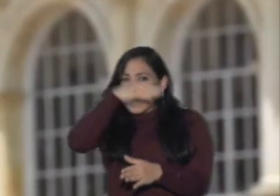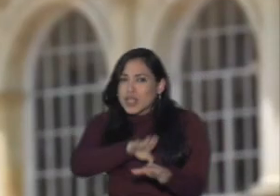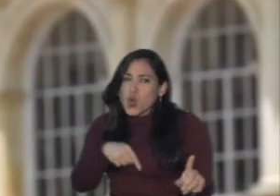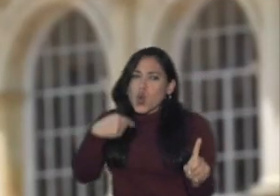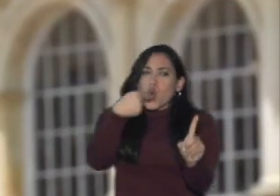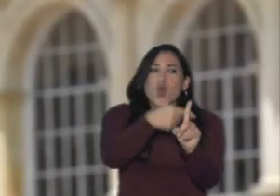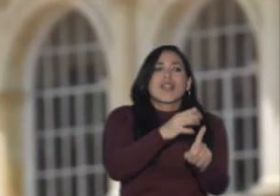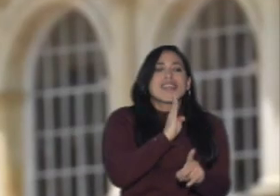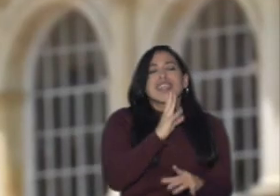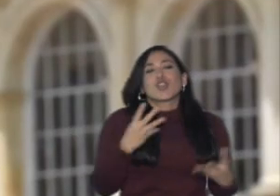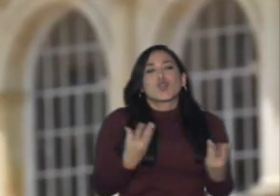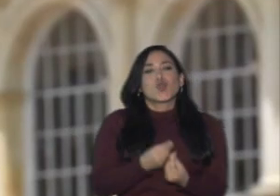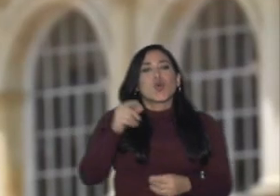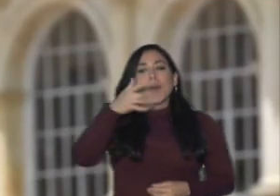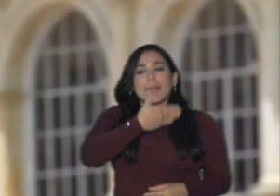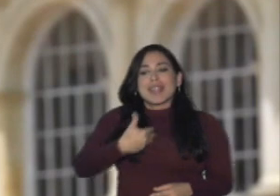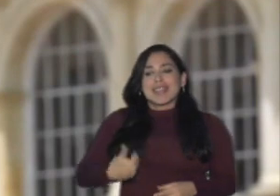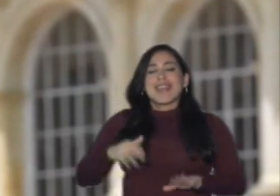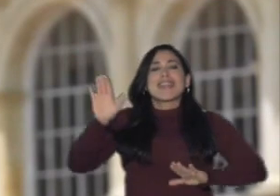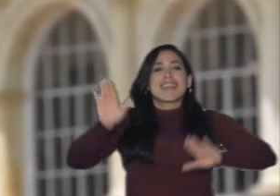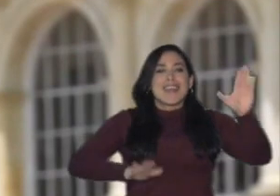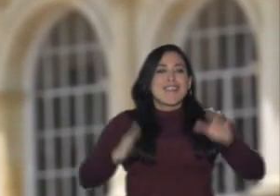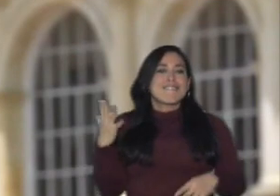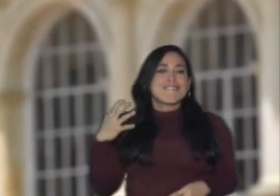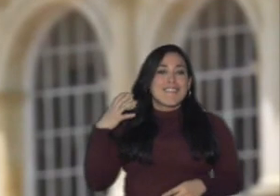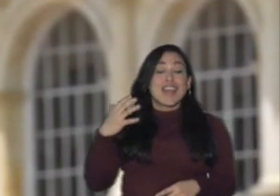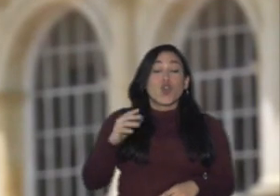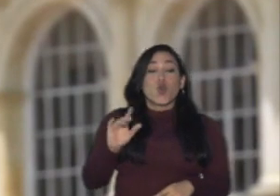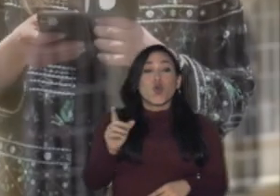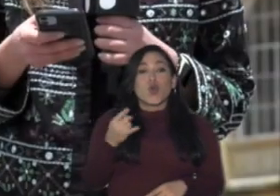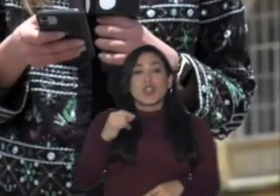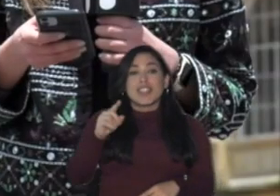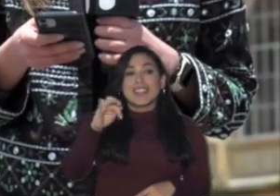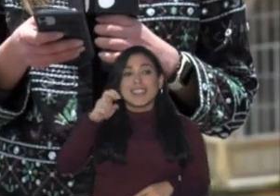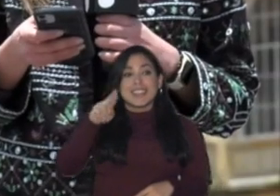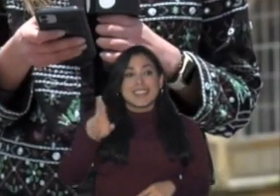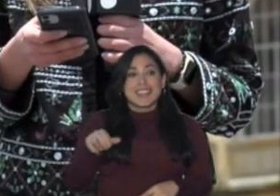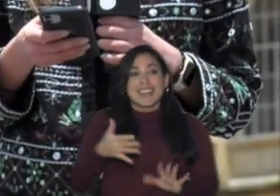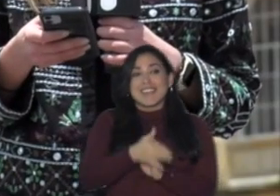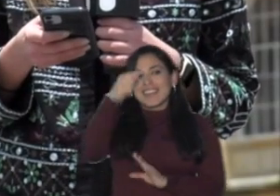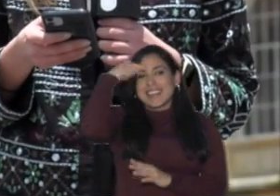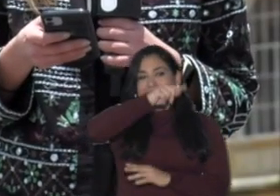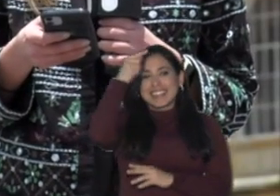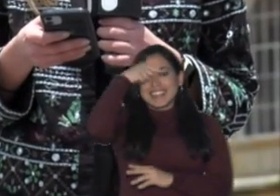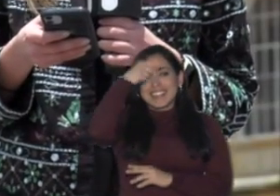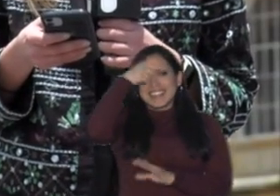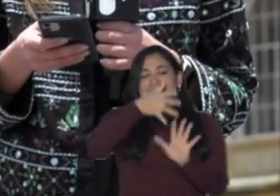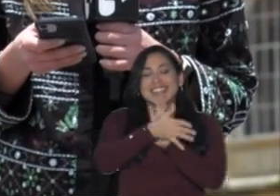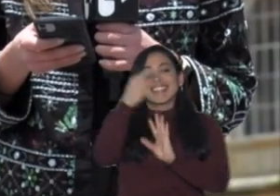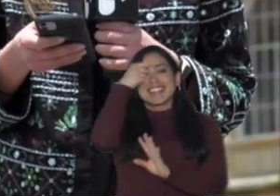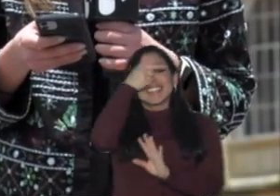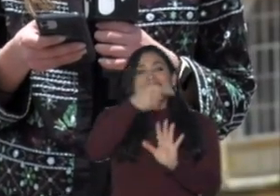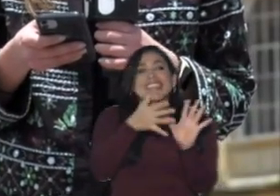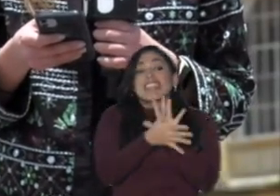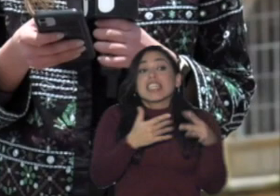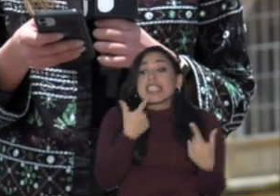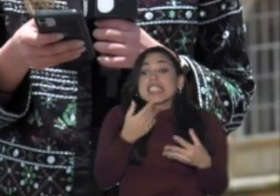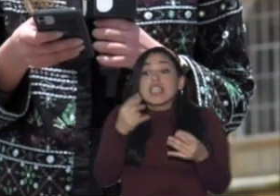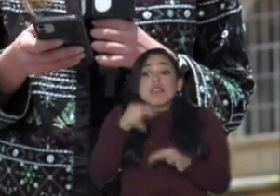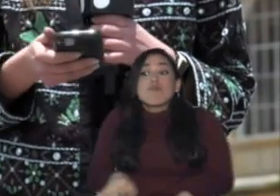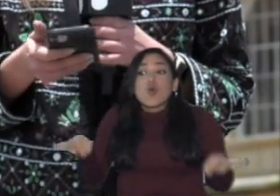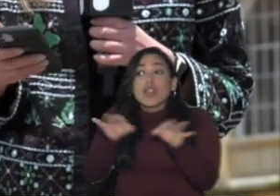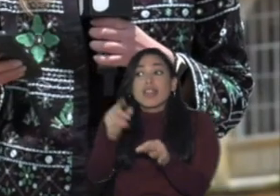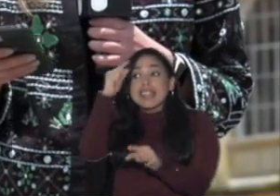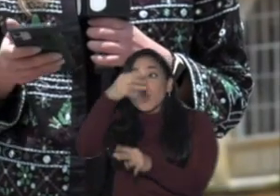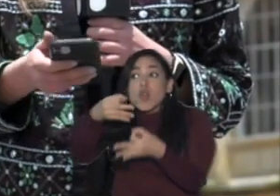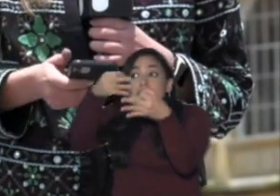Gustavo Petro fue el candidato presidencial Federico Gutiérrez, y le pidió al gobierno garantizar no solo la seguridad de Gustavo